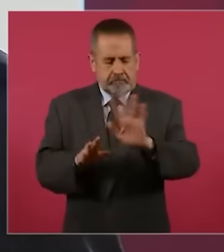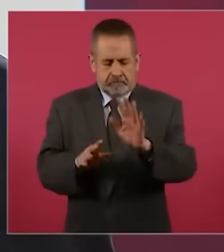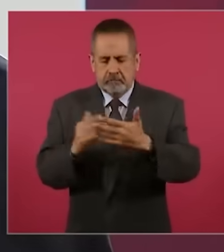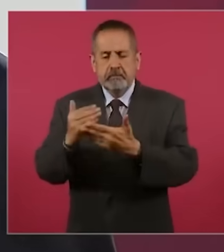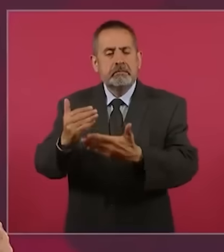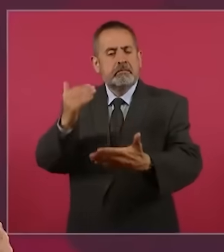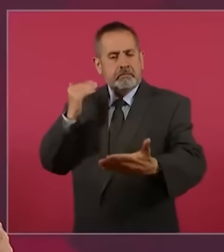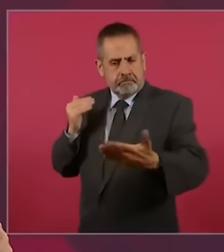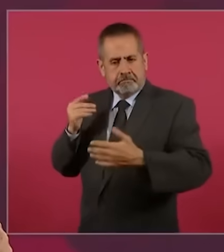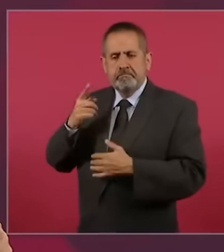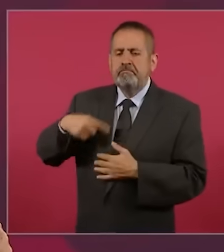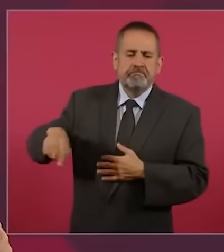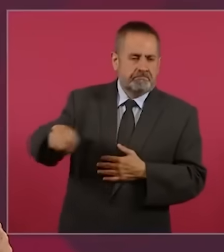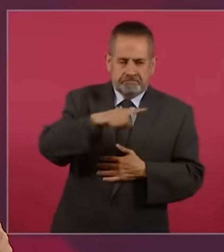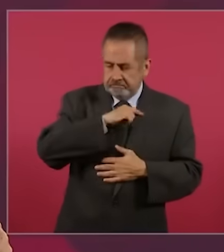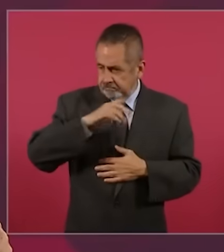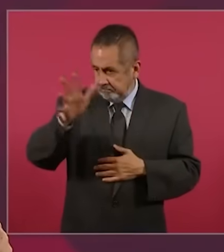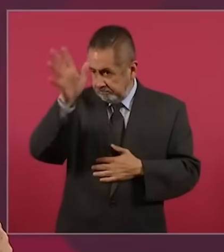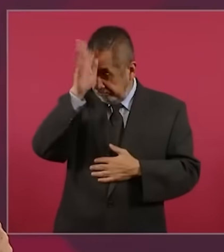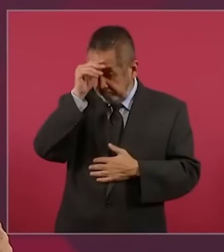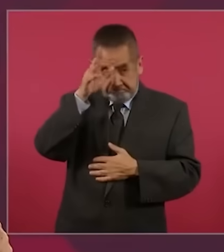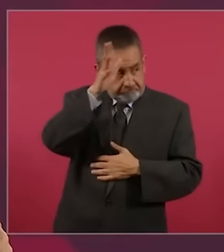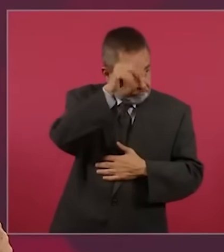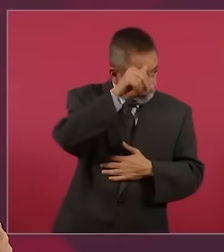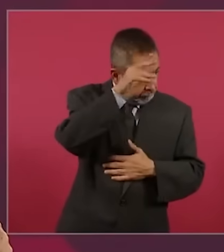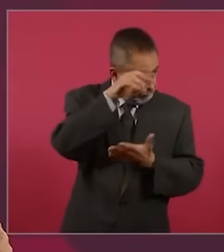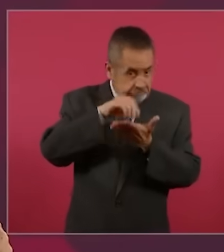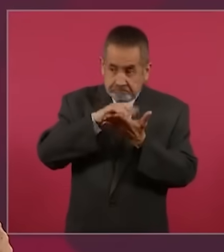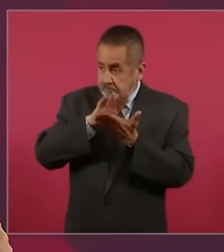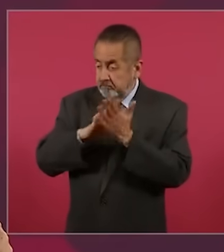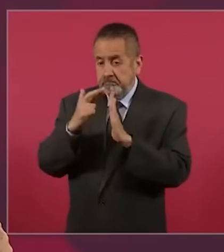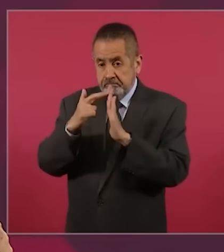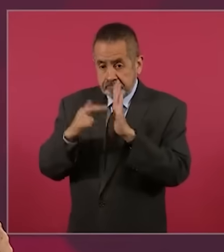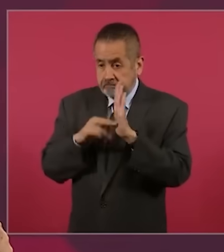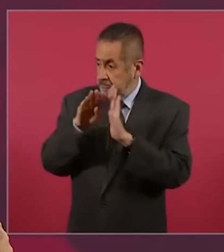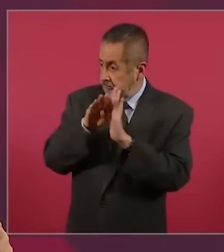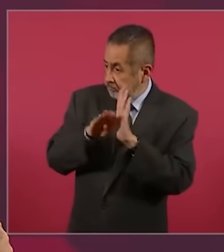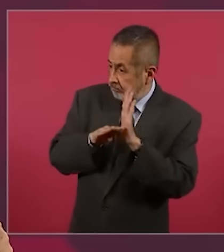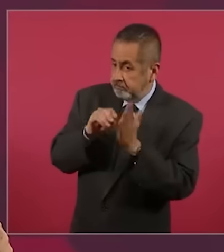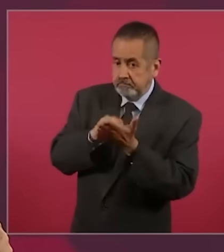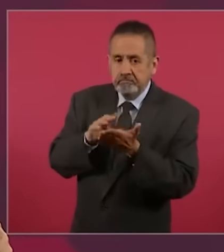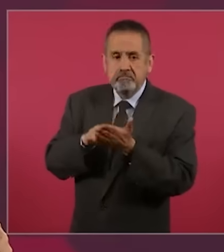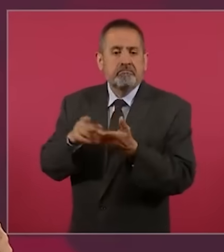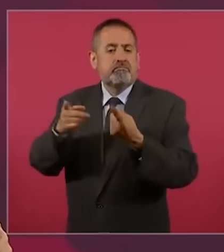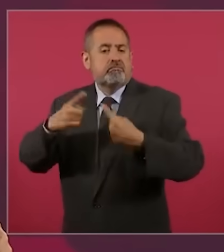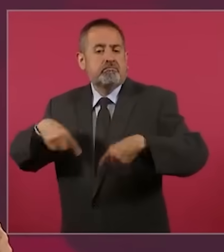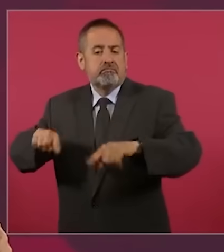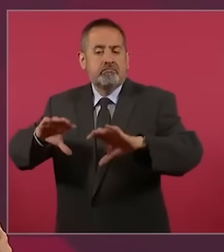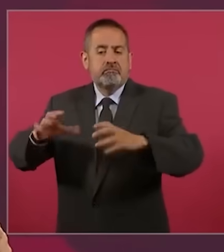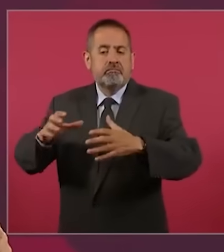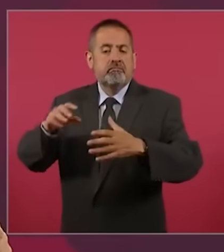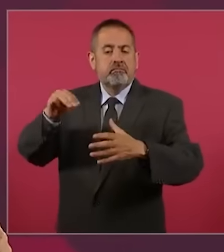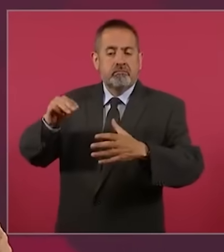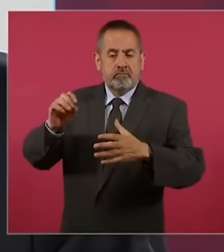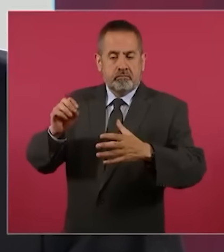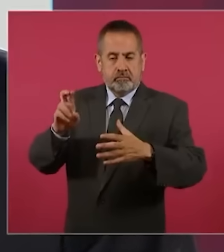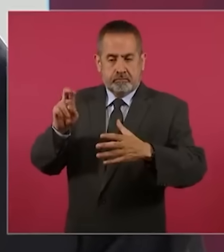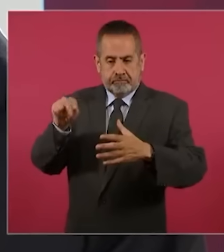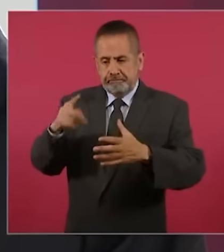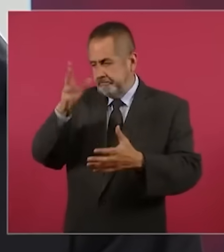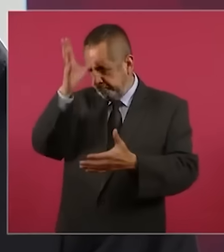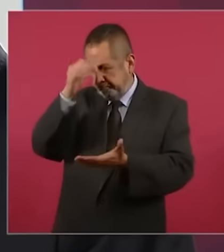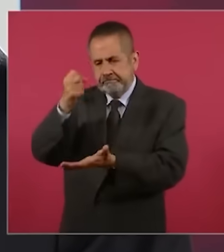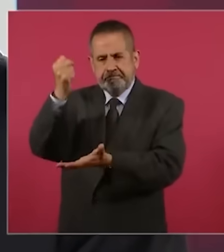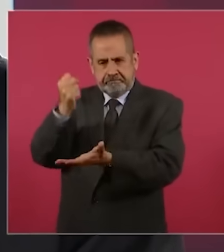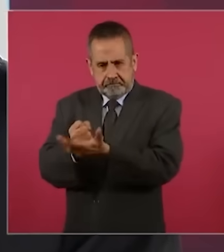está en las reglas que aprobó el Consejo antes de